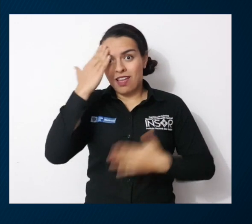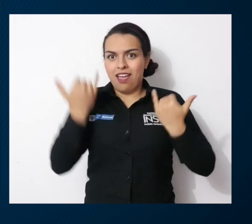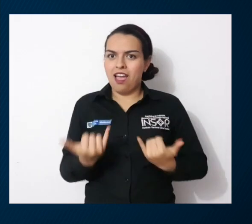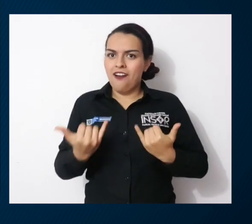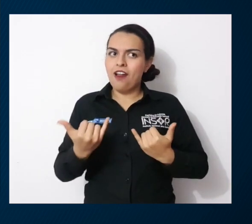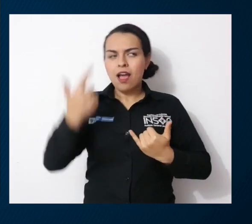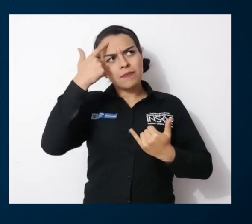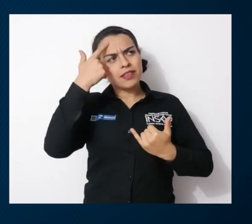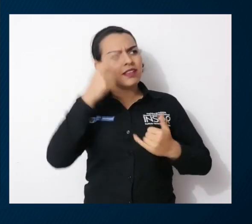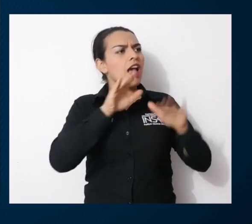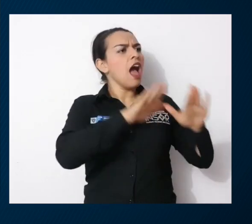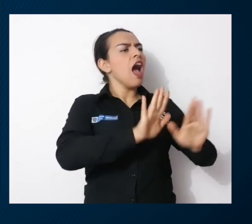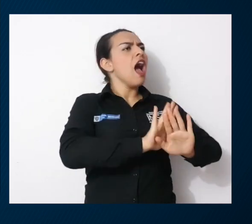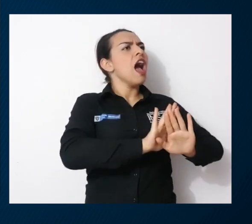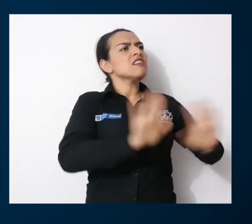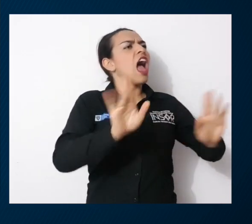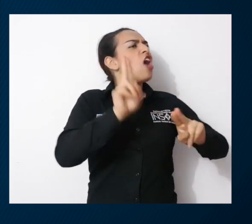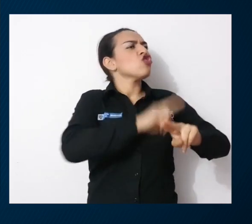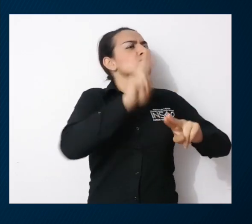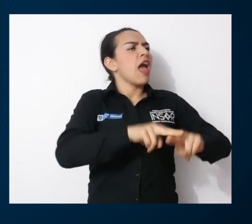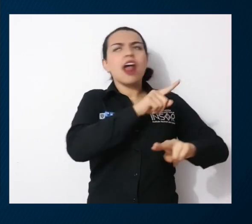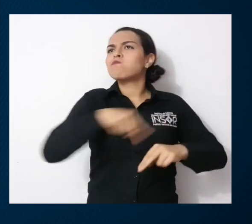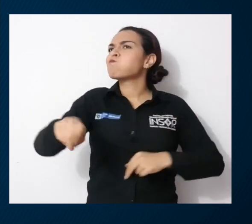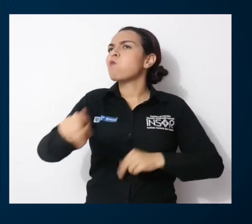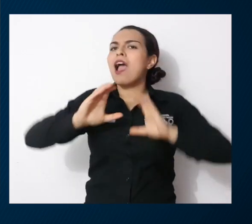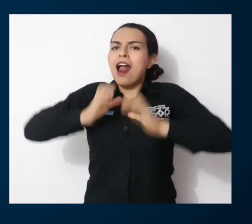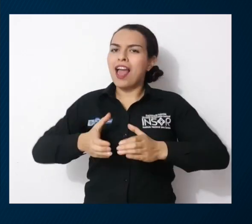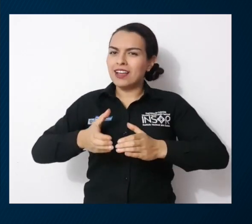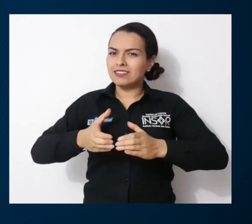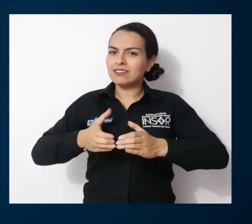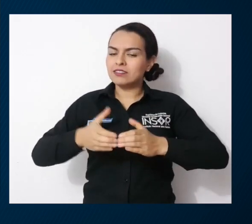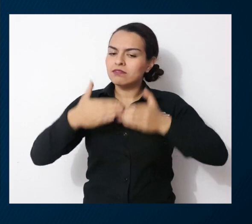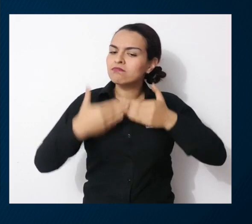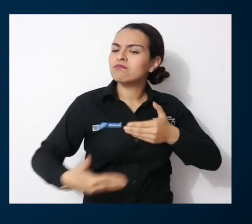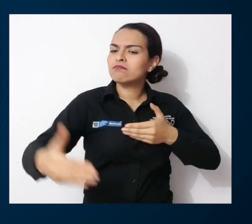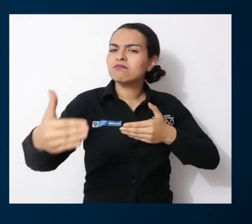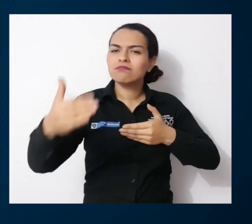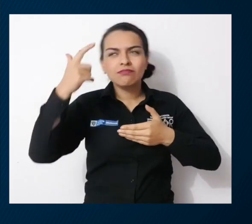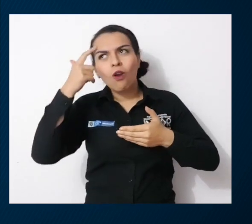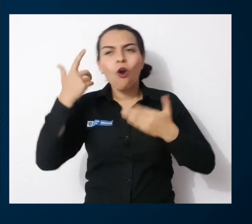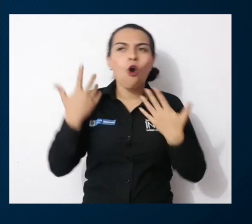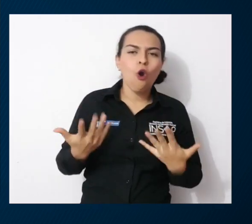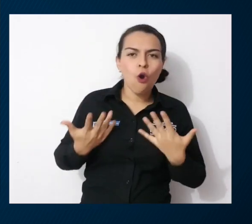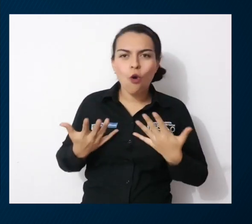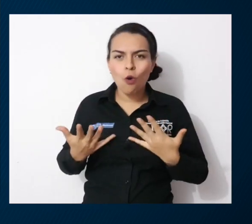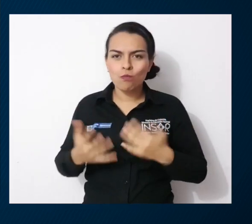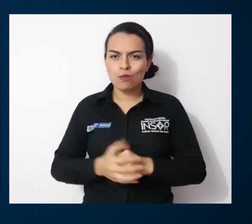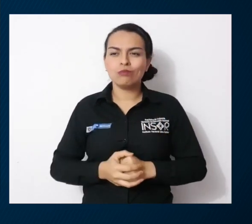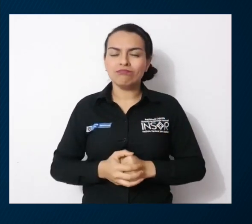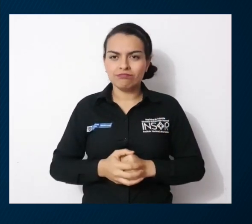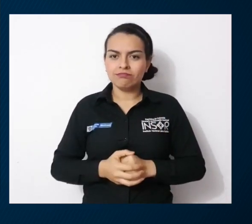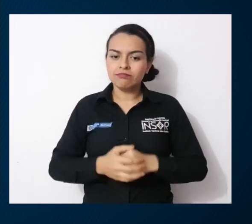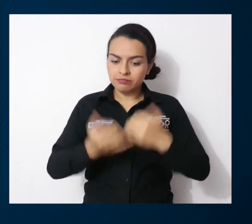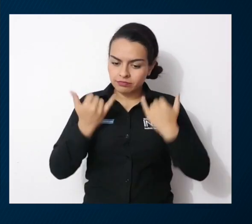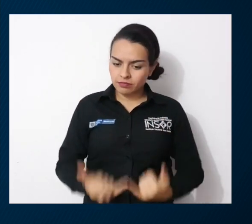la normalidad o a volver a las escuelas en este caso? ¿Qué